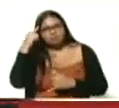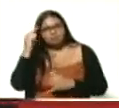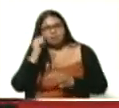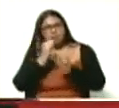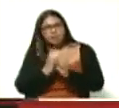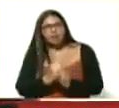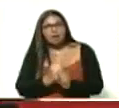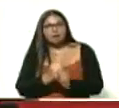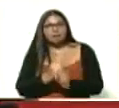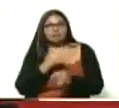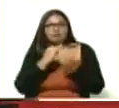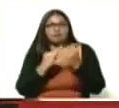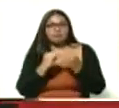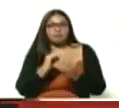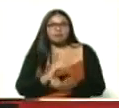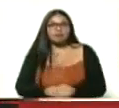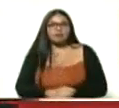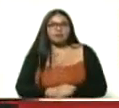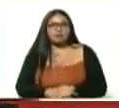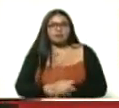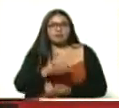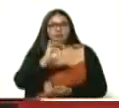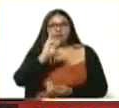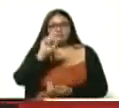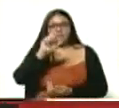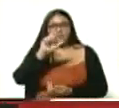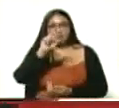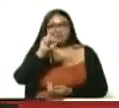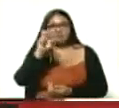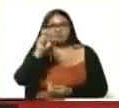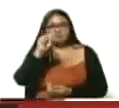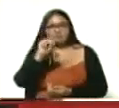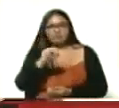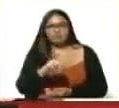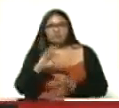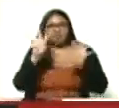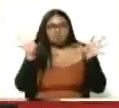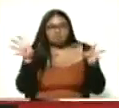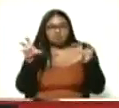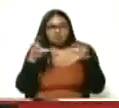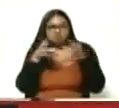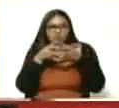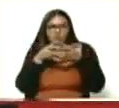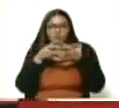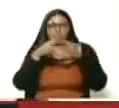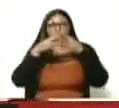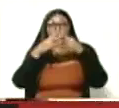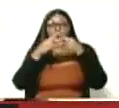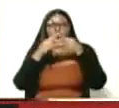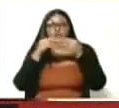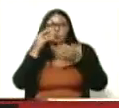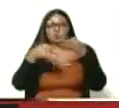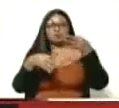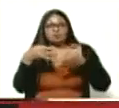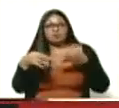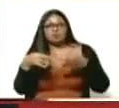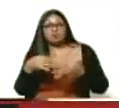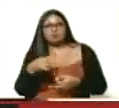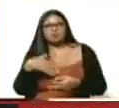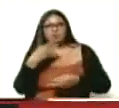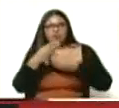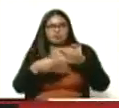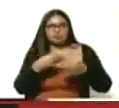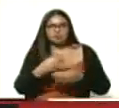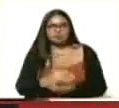ver si está listo para la Filben, que es un libro que es la deconstrucción, es un análisis jurídico,